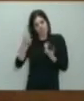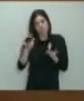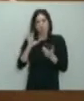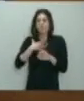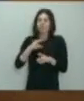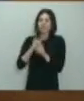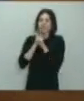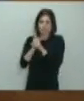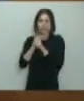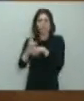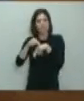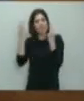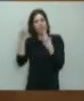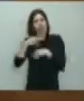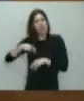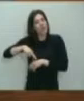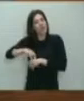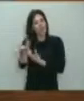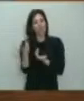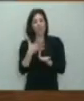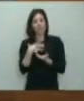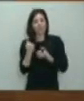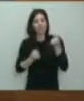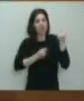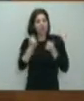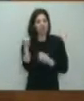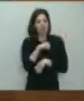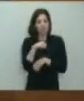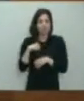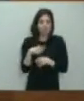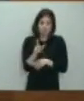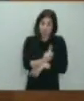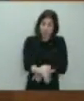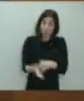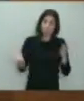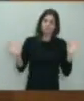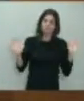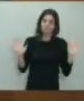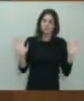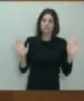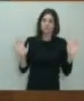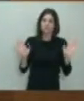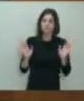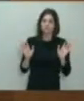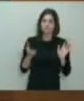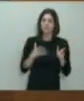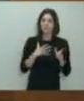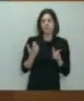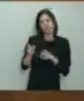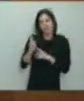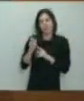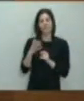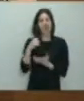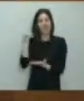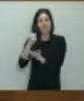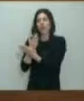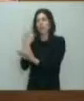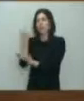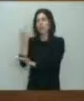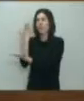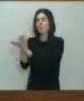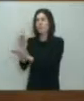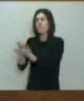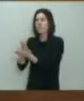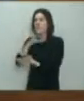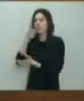o caminando y no utilizar tanto el coche privado, lo que estamos diciendo es pidiéndole dinero al banco que nos dé dinero